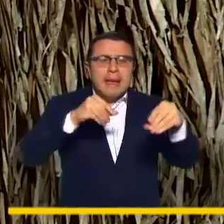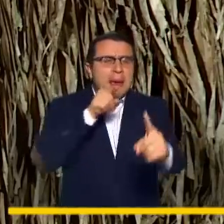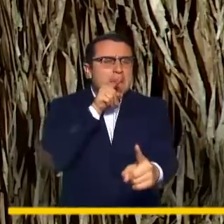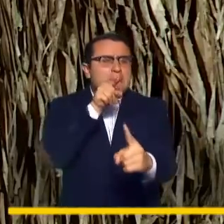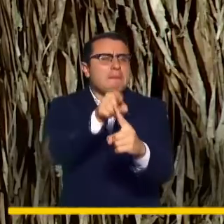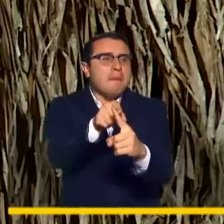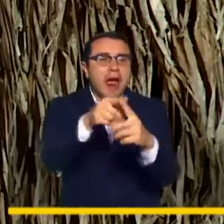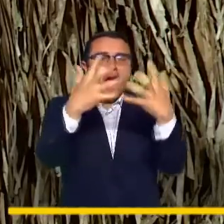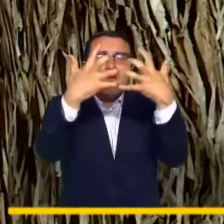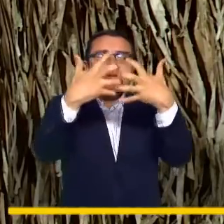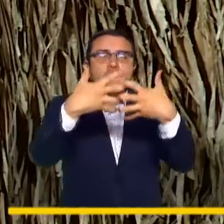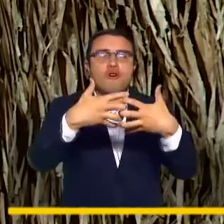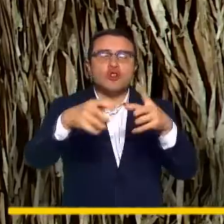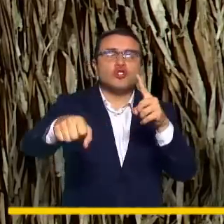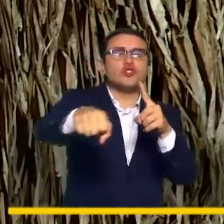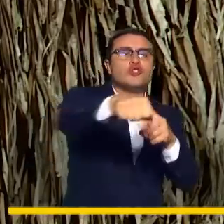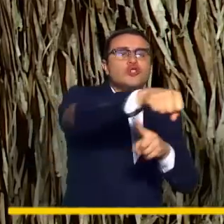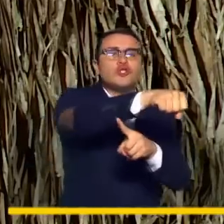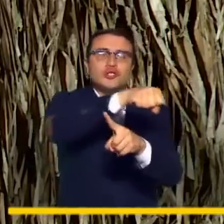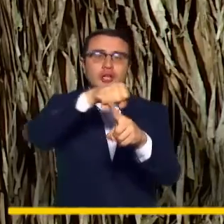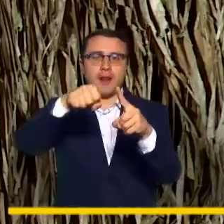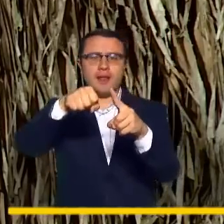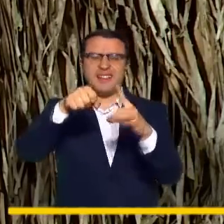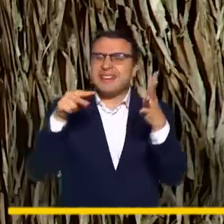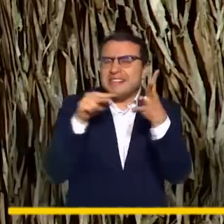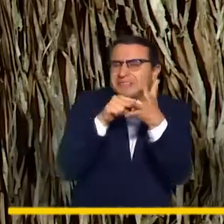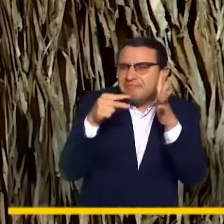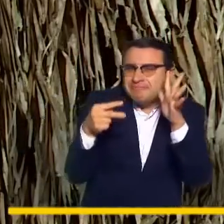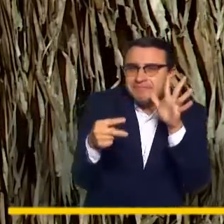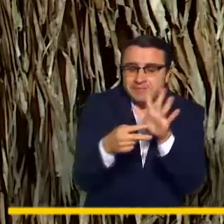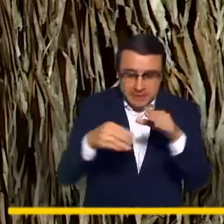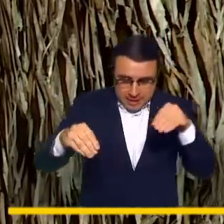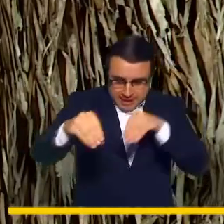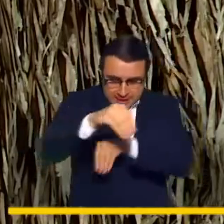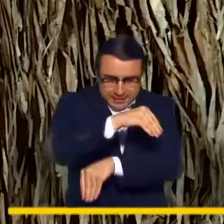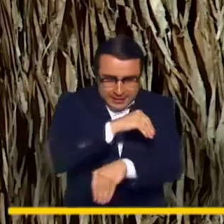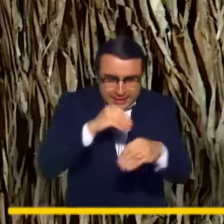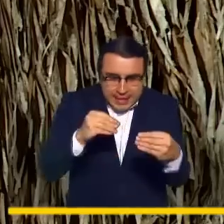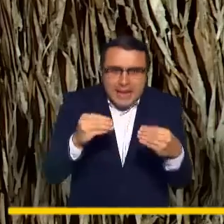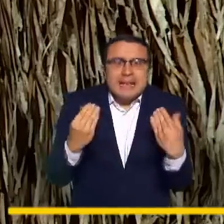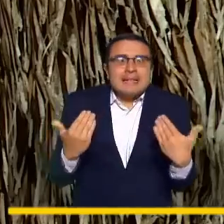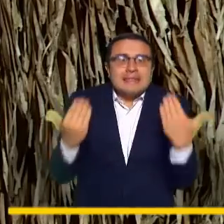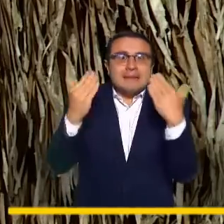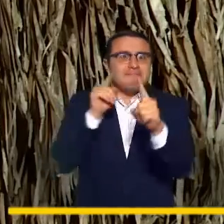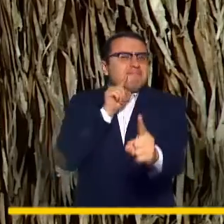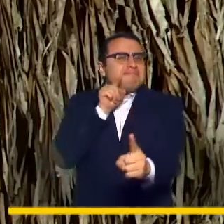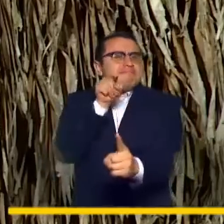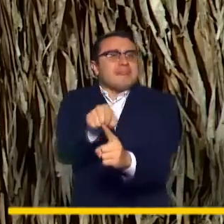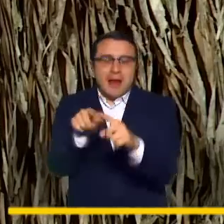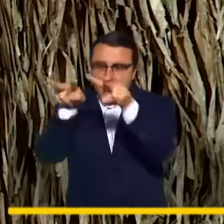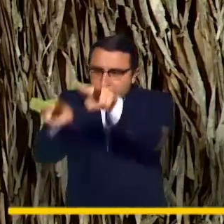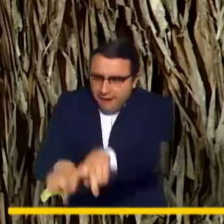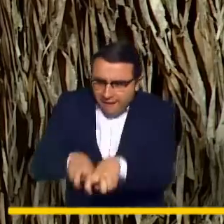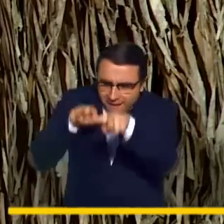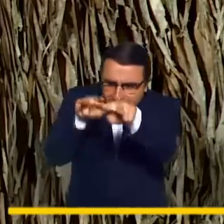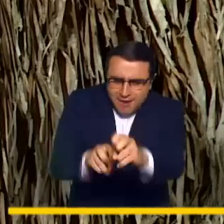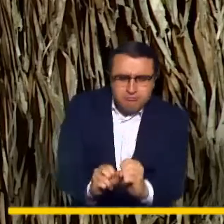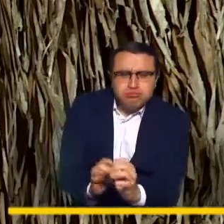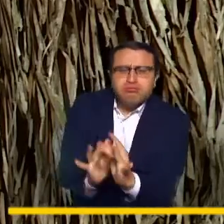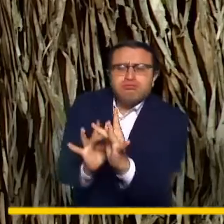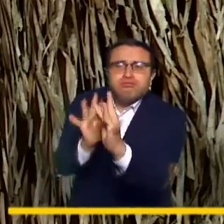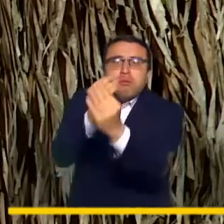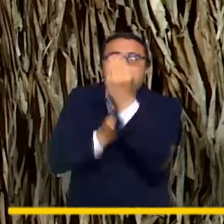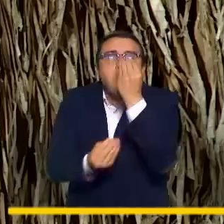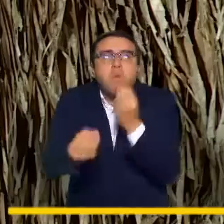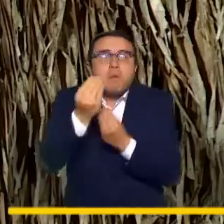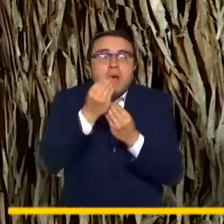social, es decir, que la tierra sirve es para cultivarla, no para